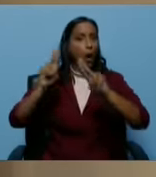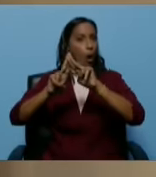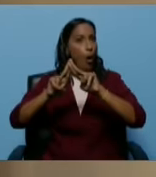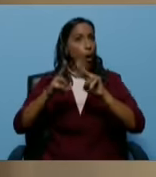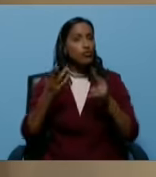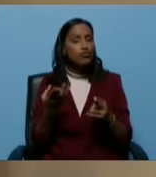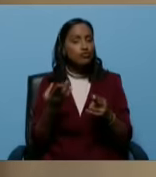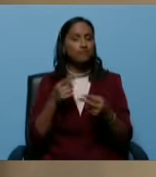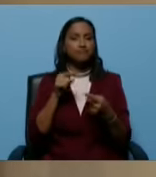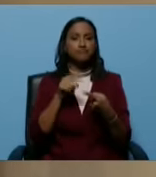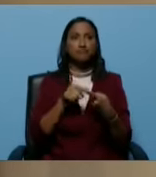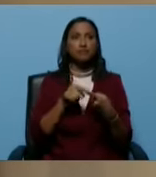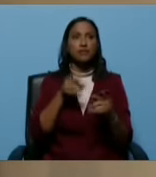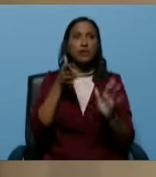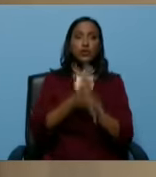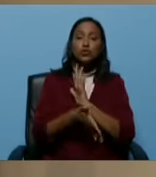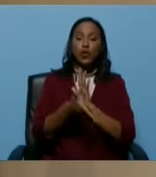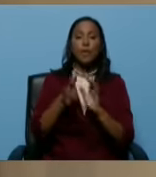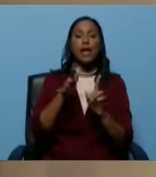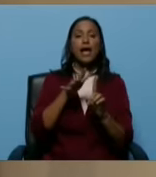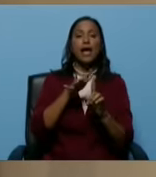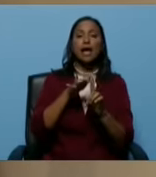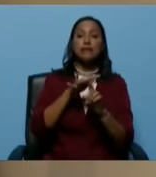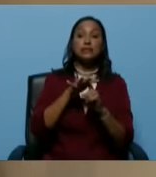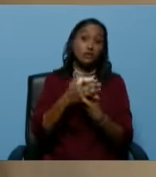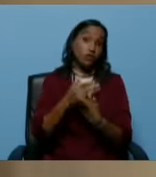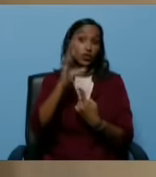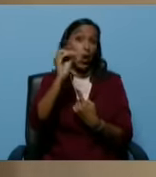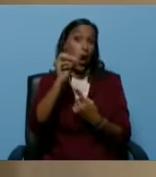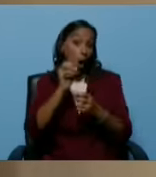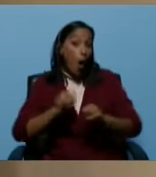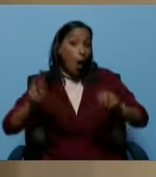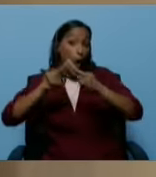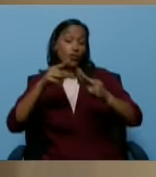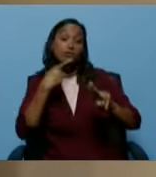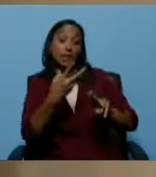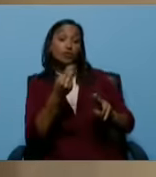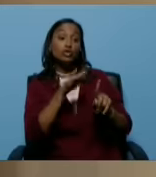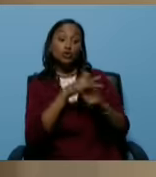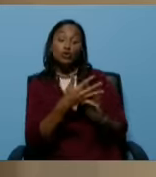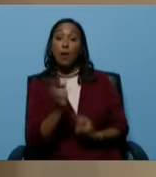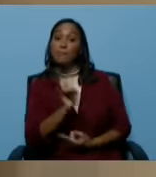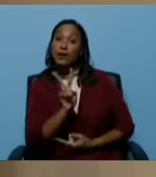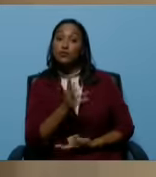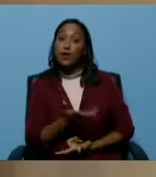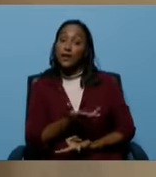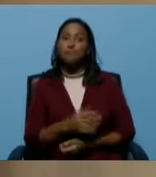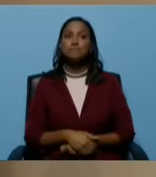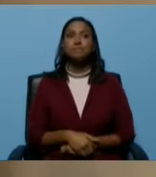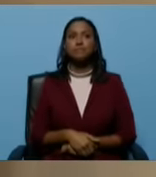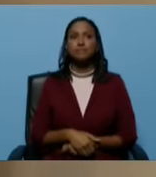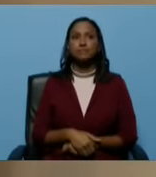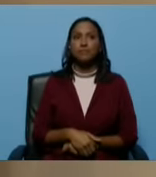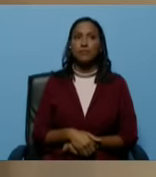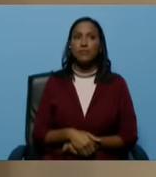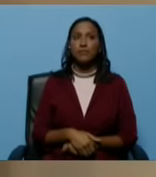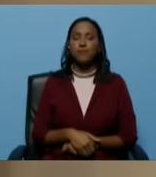acerca de la situación de Venezuela. En relación con los casos que usted ha mencionado, de